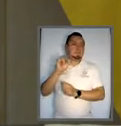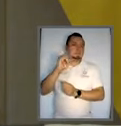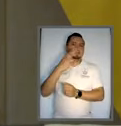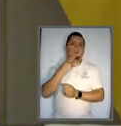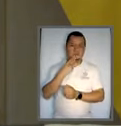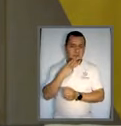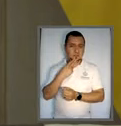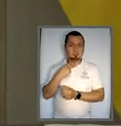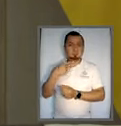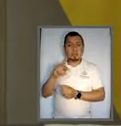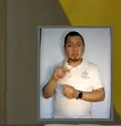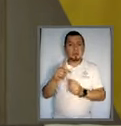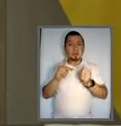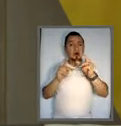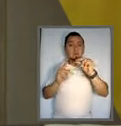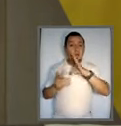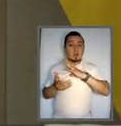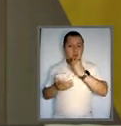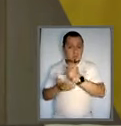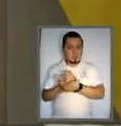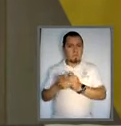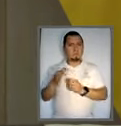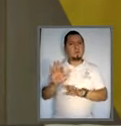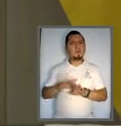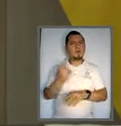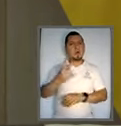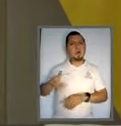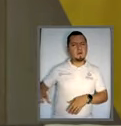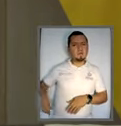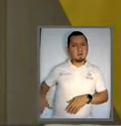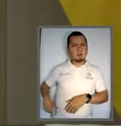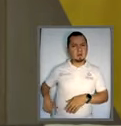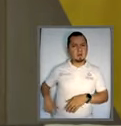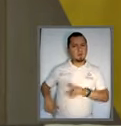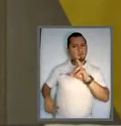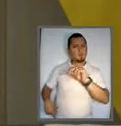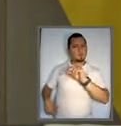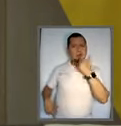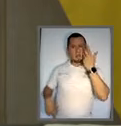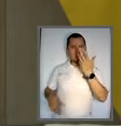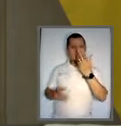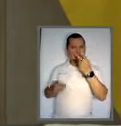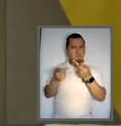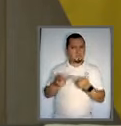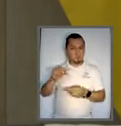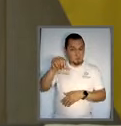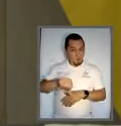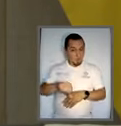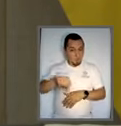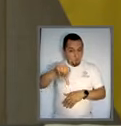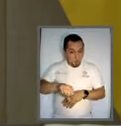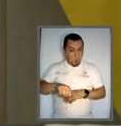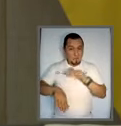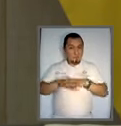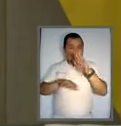útiles. Lo que yo sigo sin entender es por qué el gobierno federal no permite la importación de esas pruebas. Ese es el debate. Hoy el